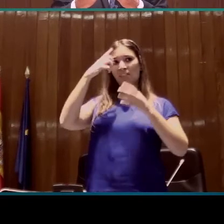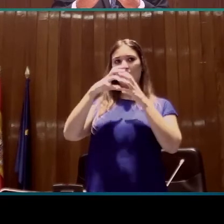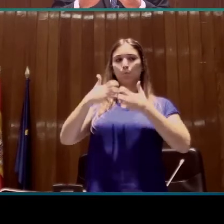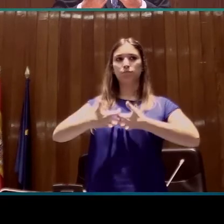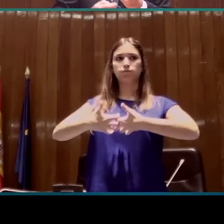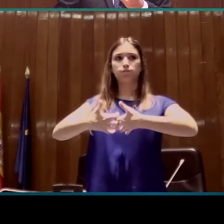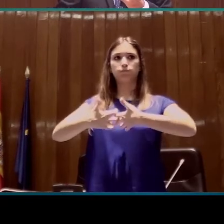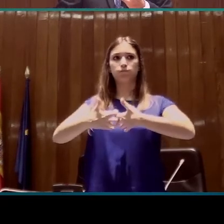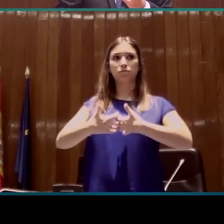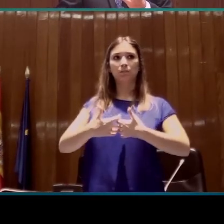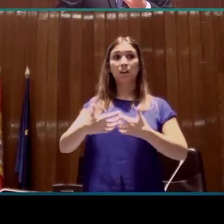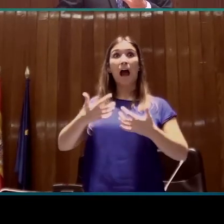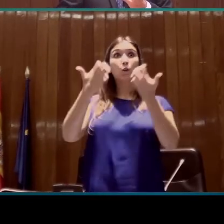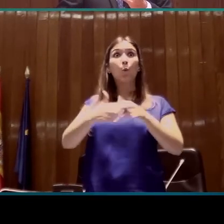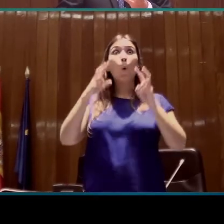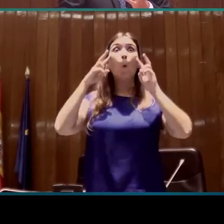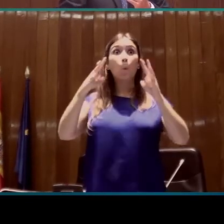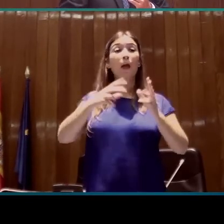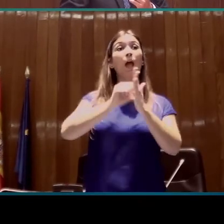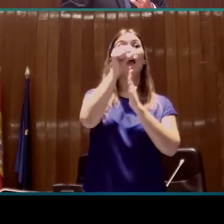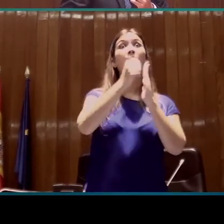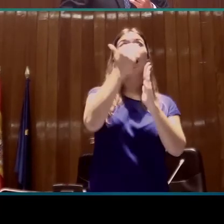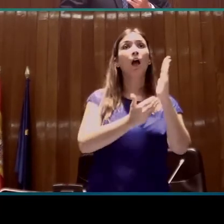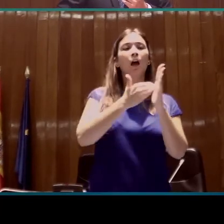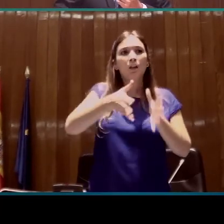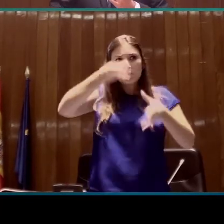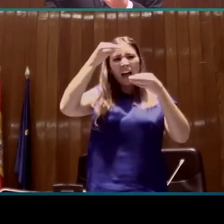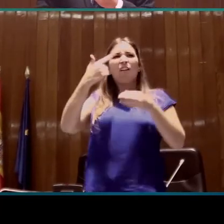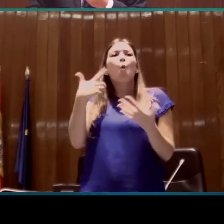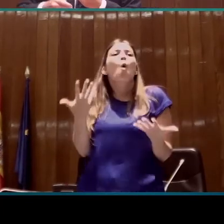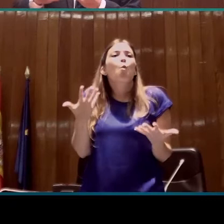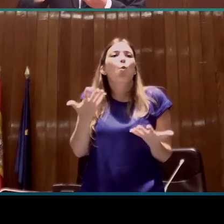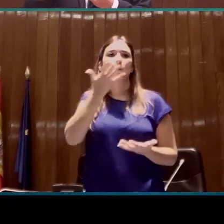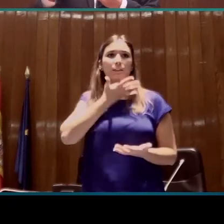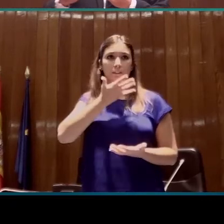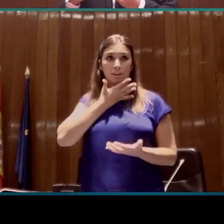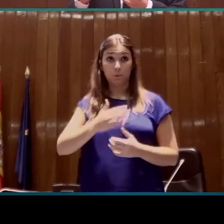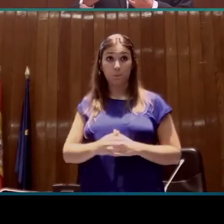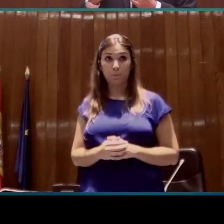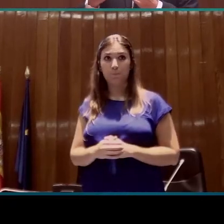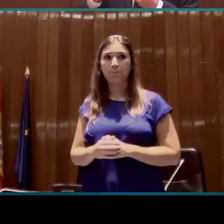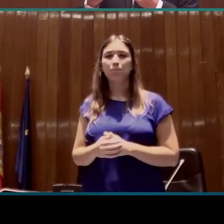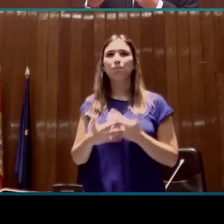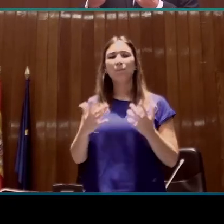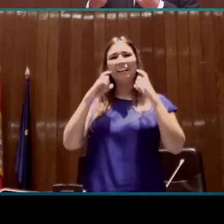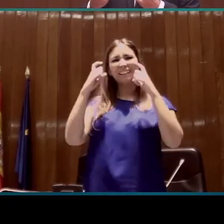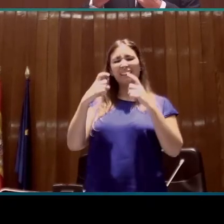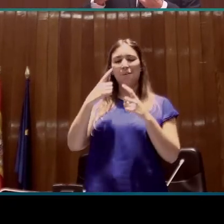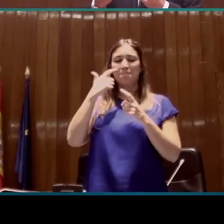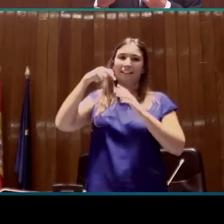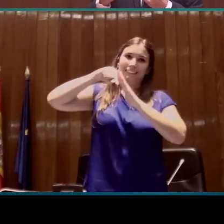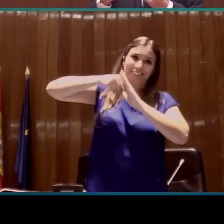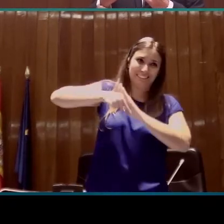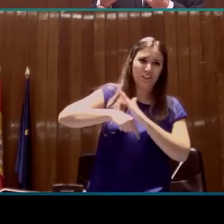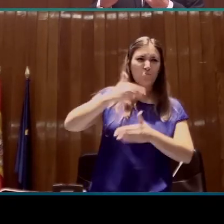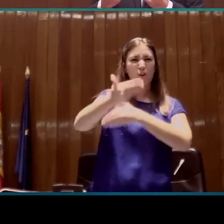computando esos parámetros configuracionales. Bien, Para poder entender un poco mejor el proceso, lo